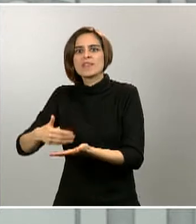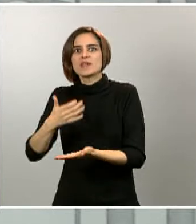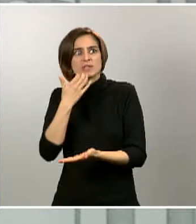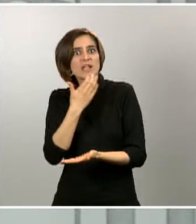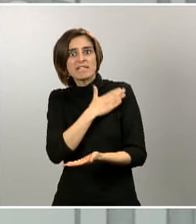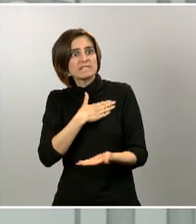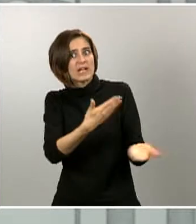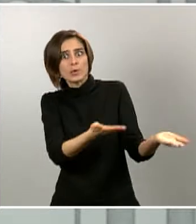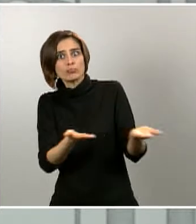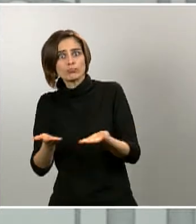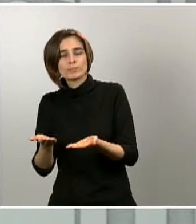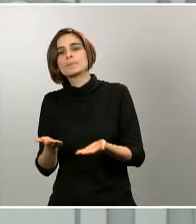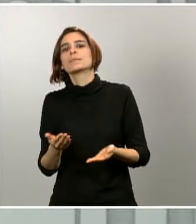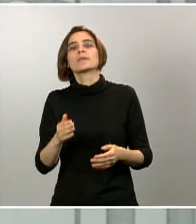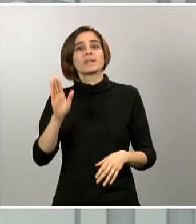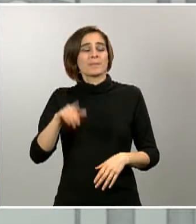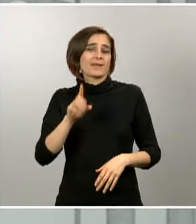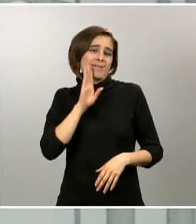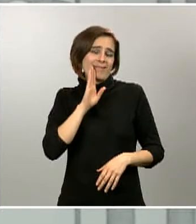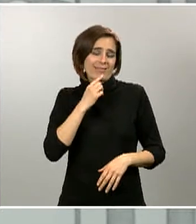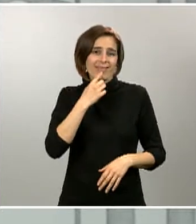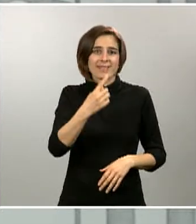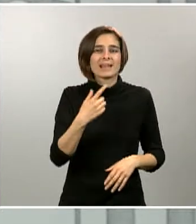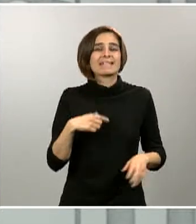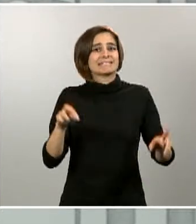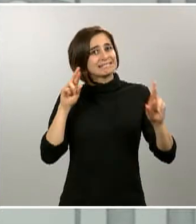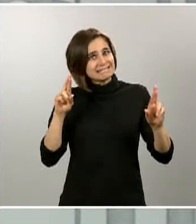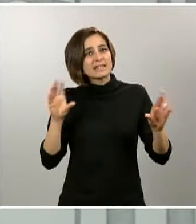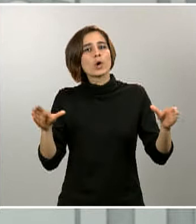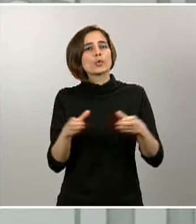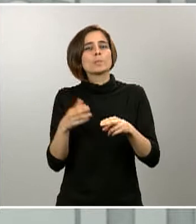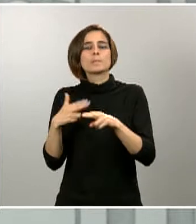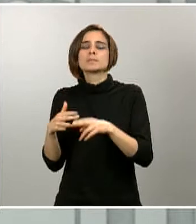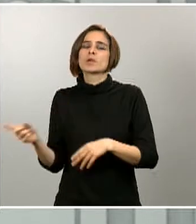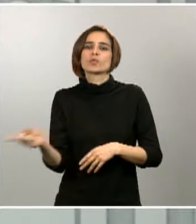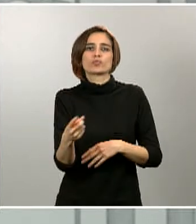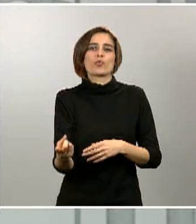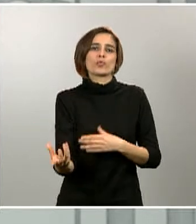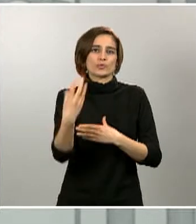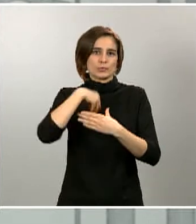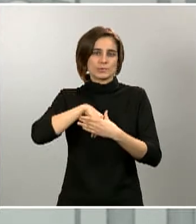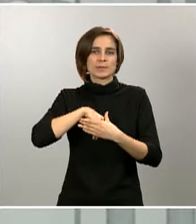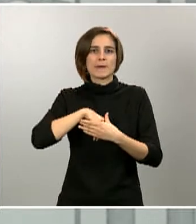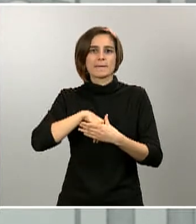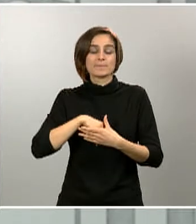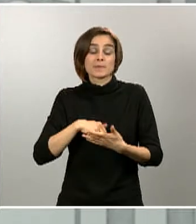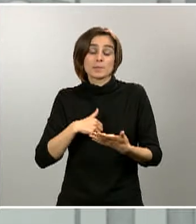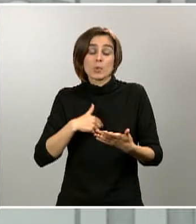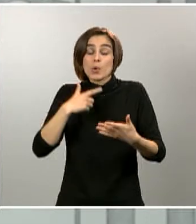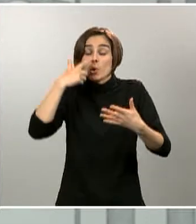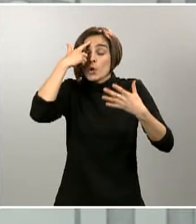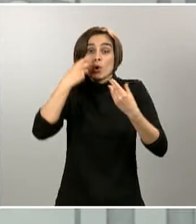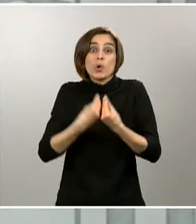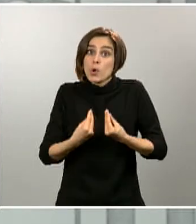decía, esperamos que la totalidad de las formaciones políticas acudan a la cita. No se podría entender que el principal partido